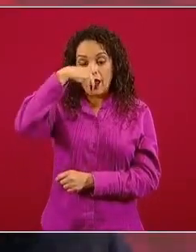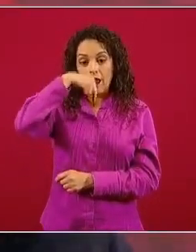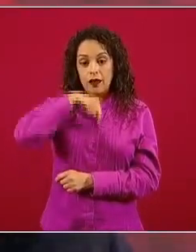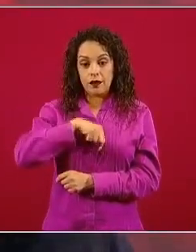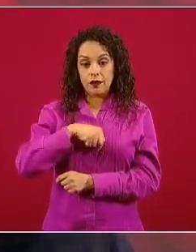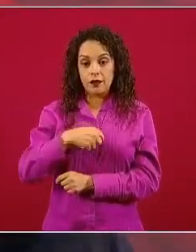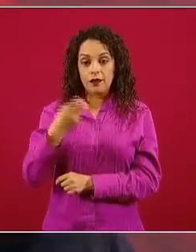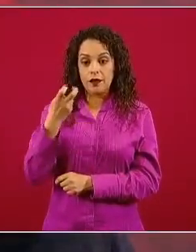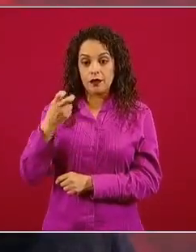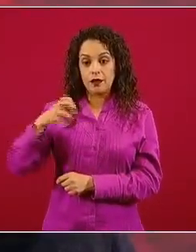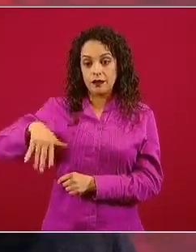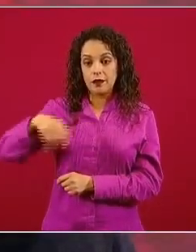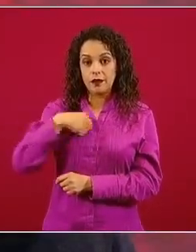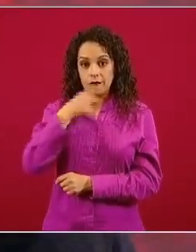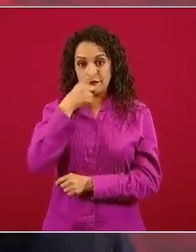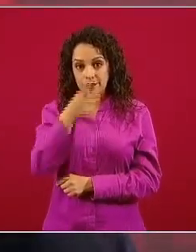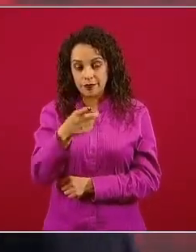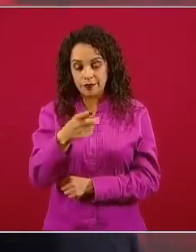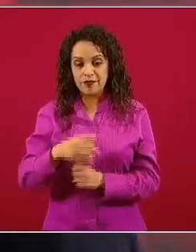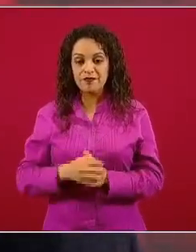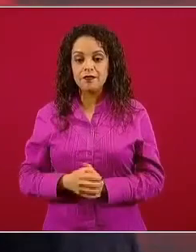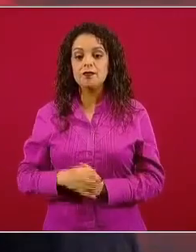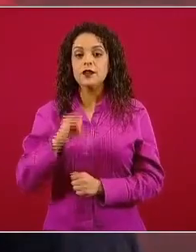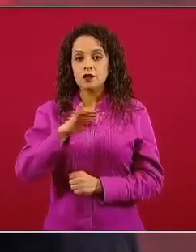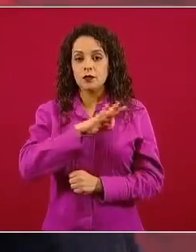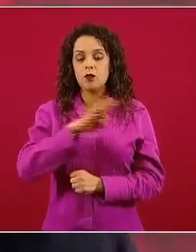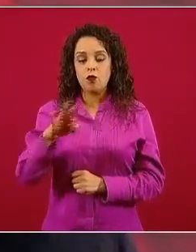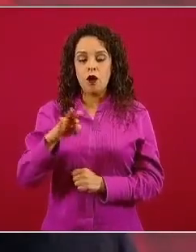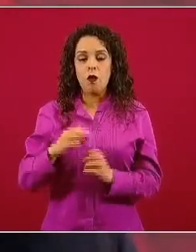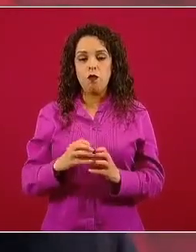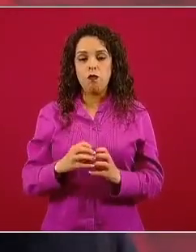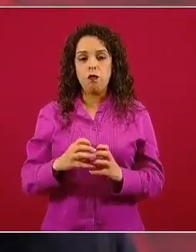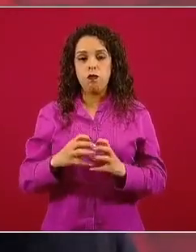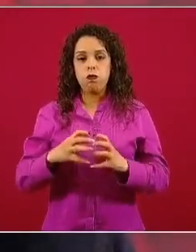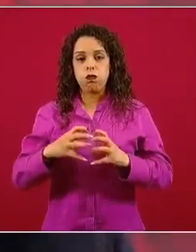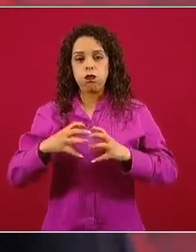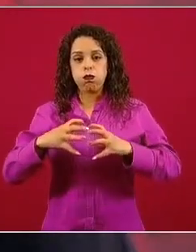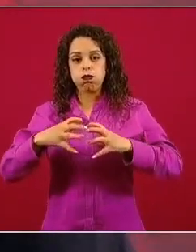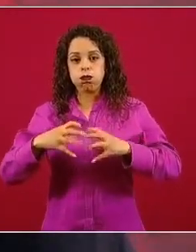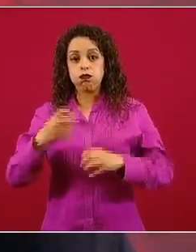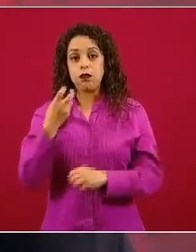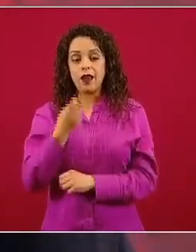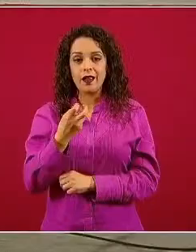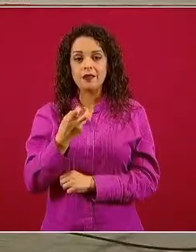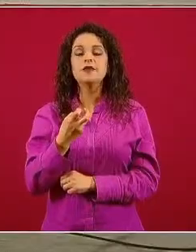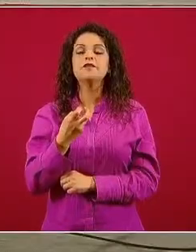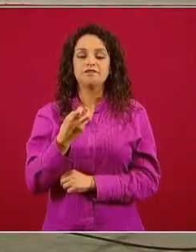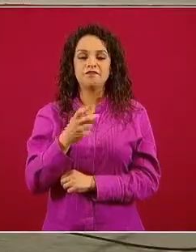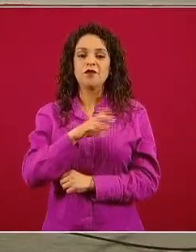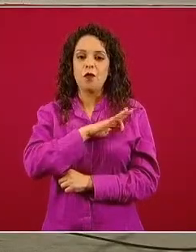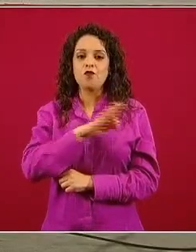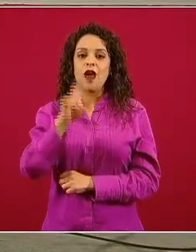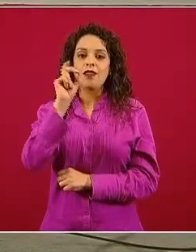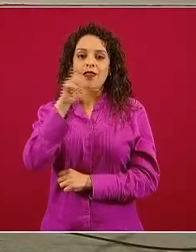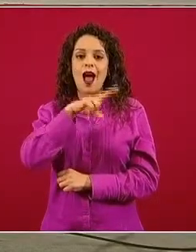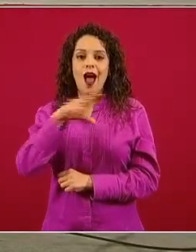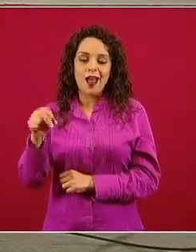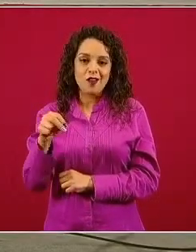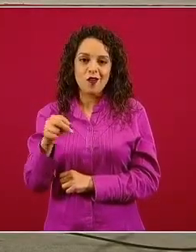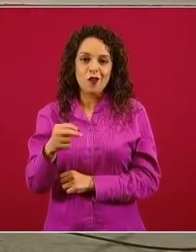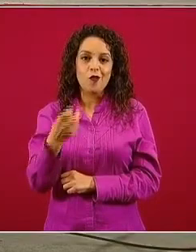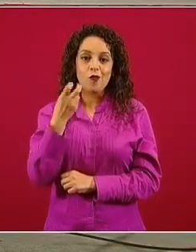acabo de identificar pueden inflamarse, esa inflamación puede llegar a dañarlos y recordemos que mientras